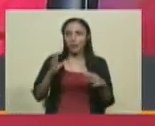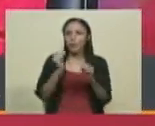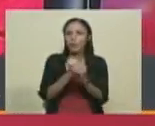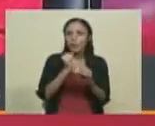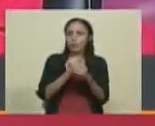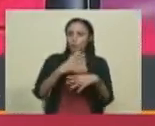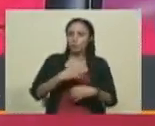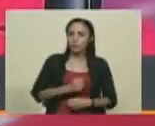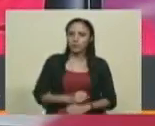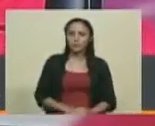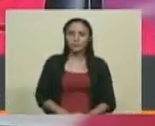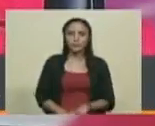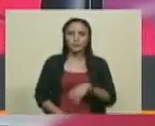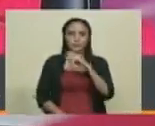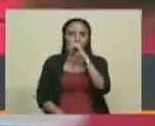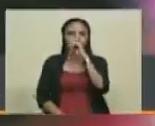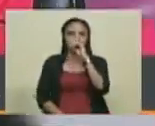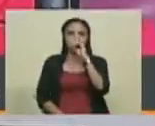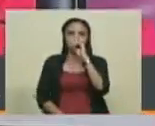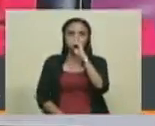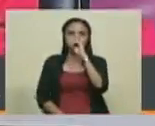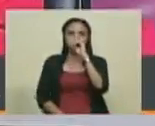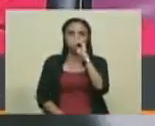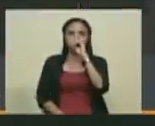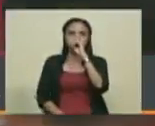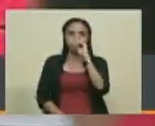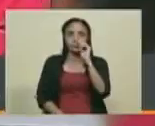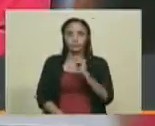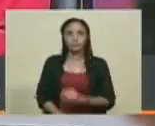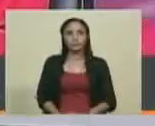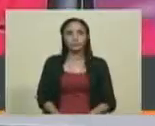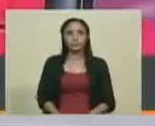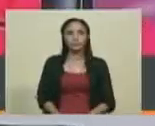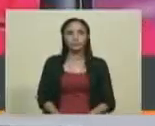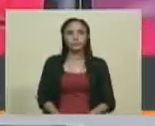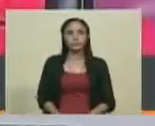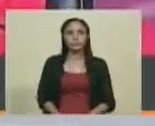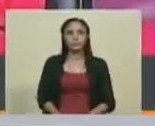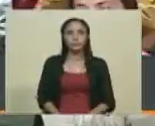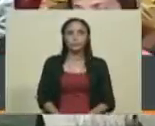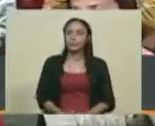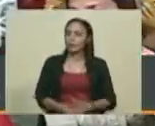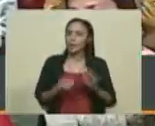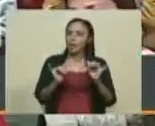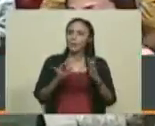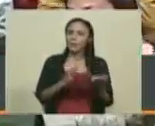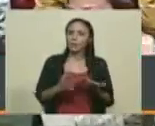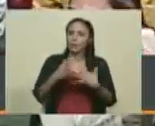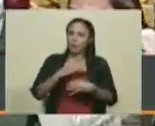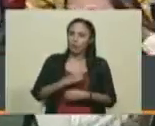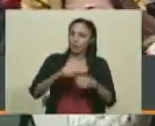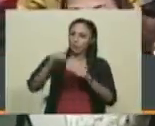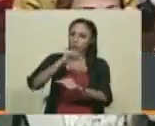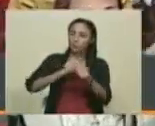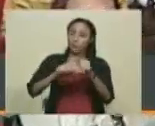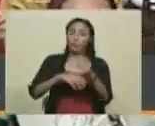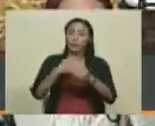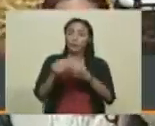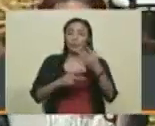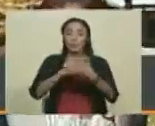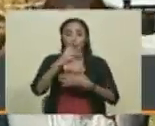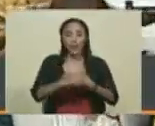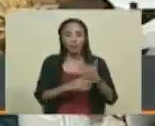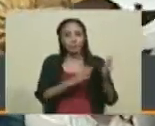le pedimos confianza de la Junta Directiva de PDVSA para ejecutar estos planes, como también